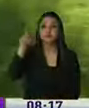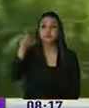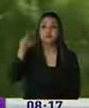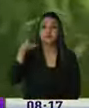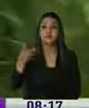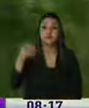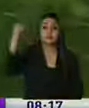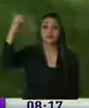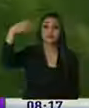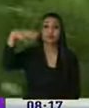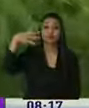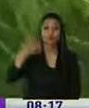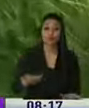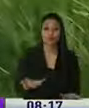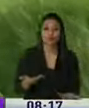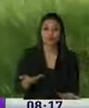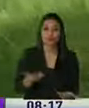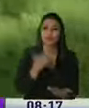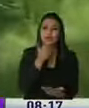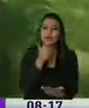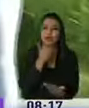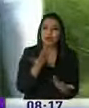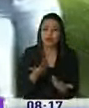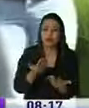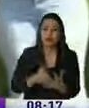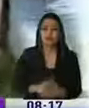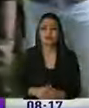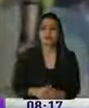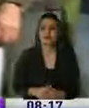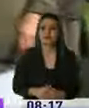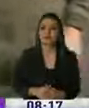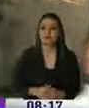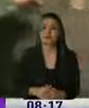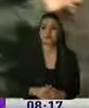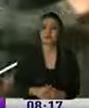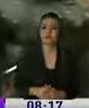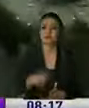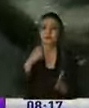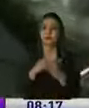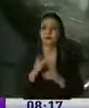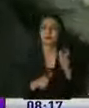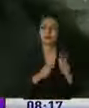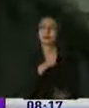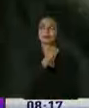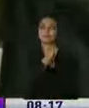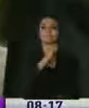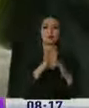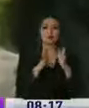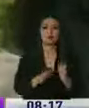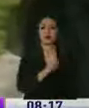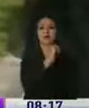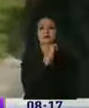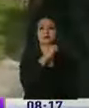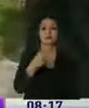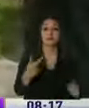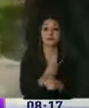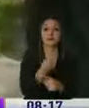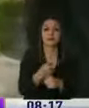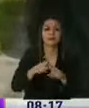el alumbrado público para un poco... para evitar que sean asaltados los compañeros, porque aquí hay mucha